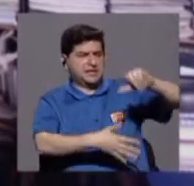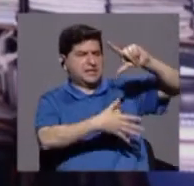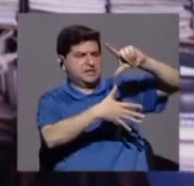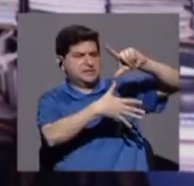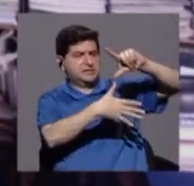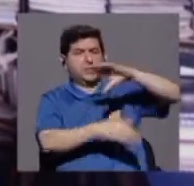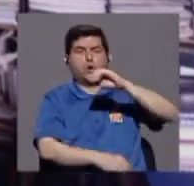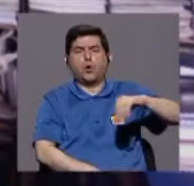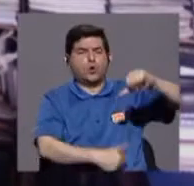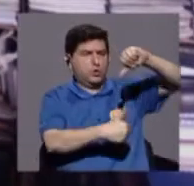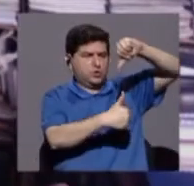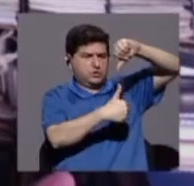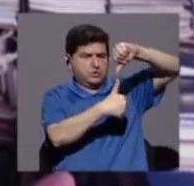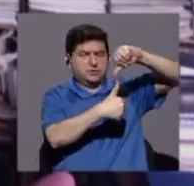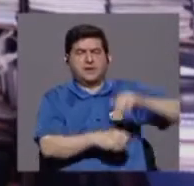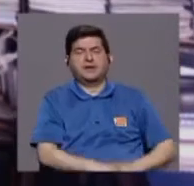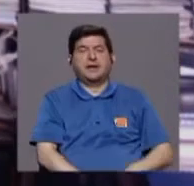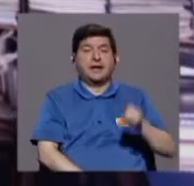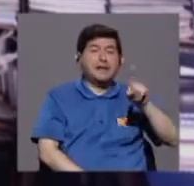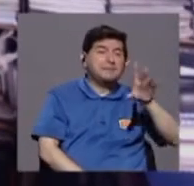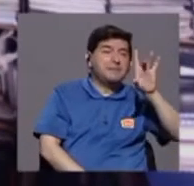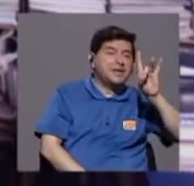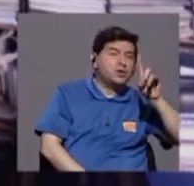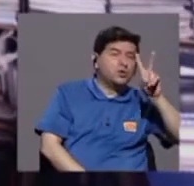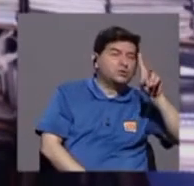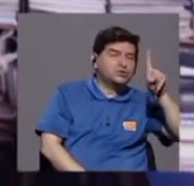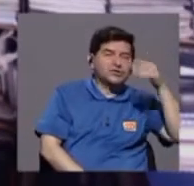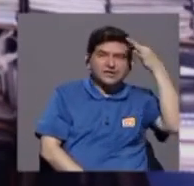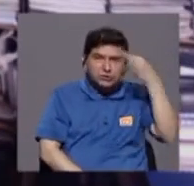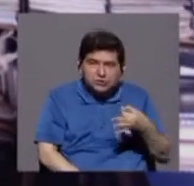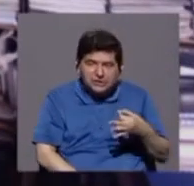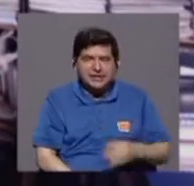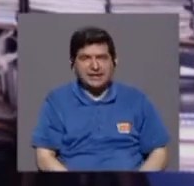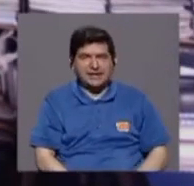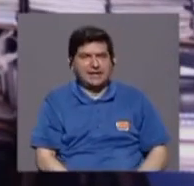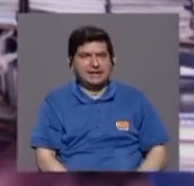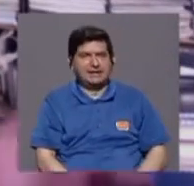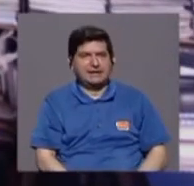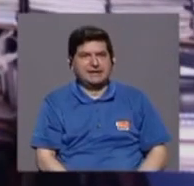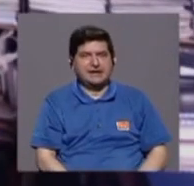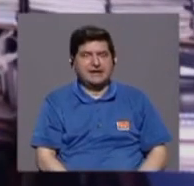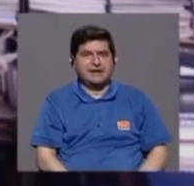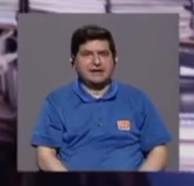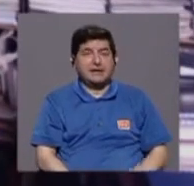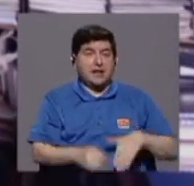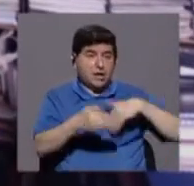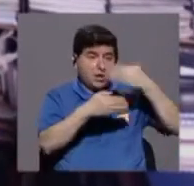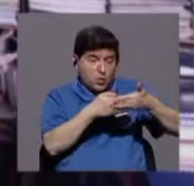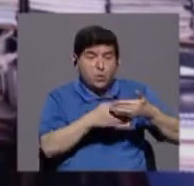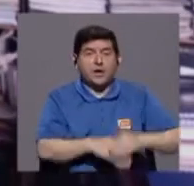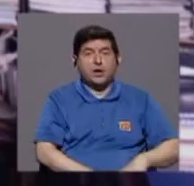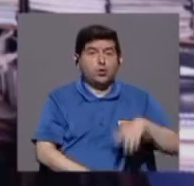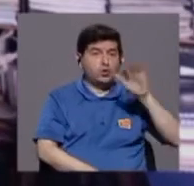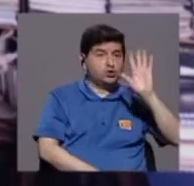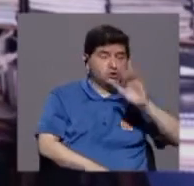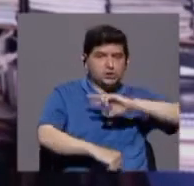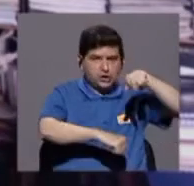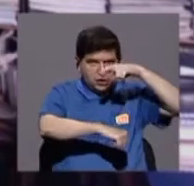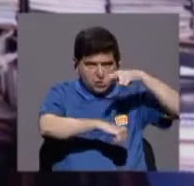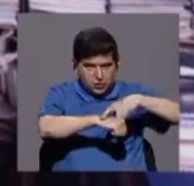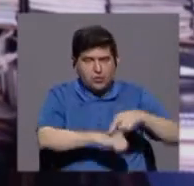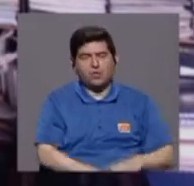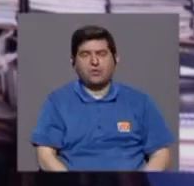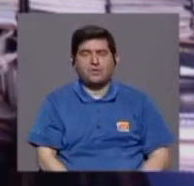en 1821, calculamos que había más o menos en lo que serían después las 5 repúblicas, en la